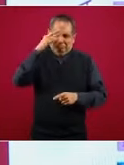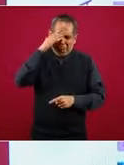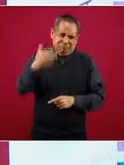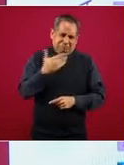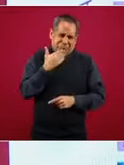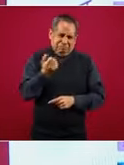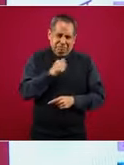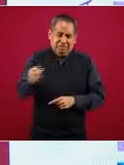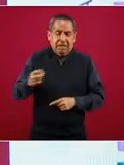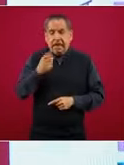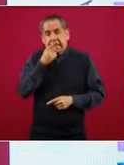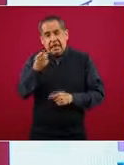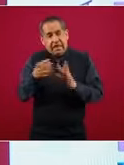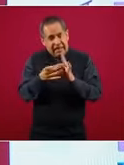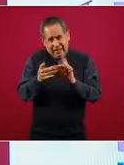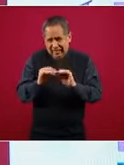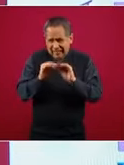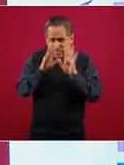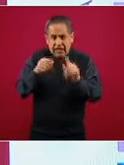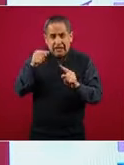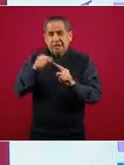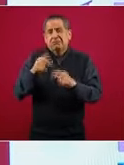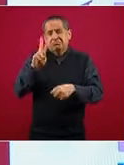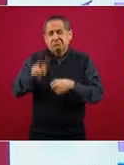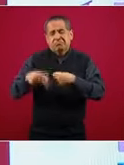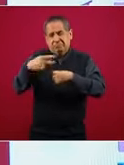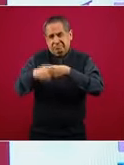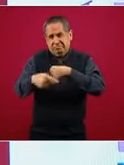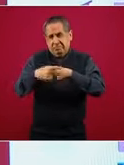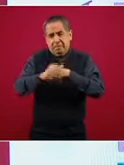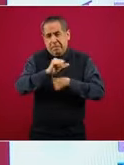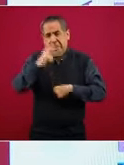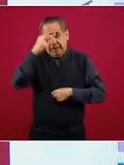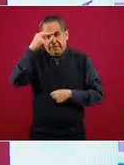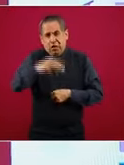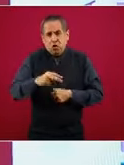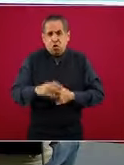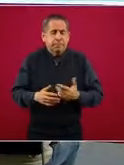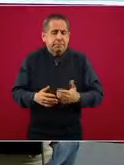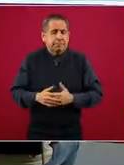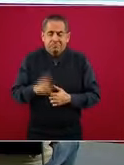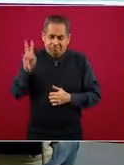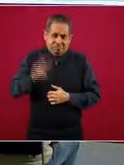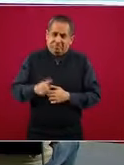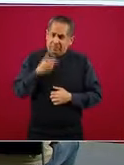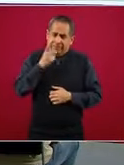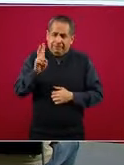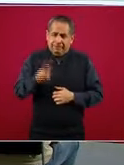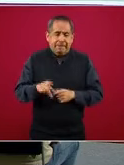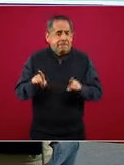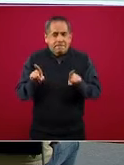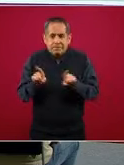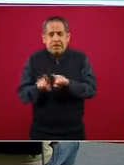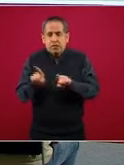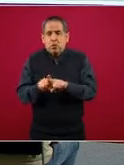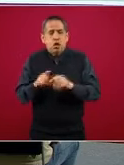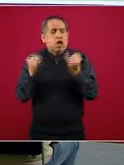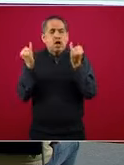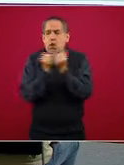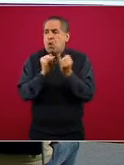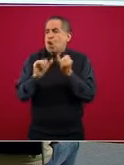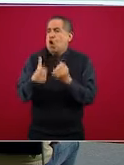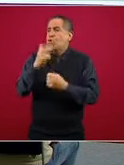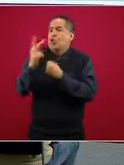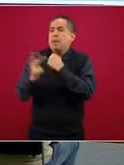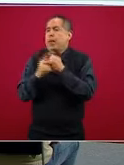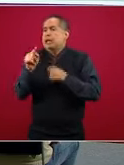competente, enfatizó los riesgos para México. Ciertamente dijo, igual que cualquier otro país, porque son